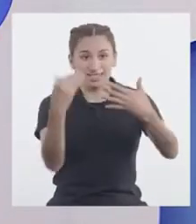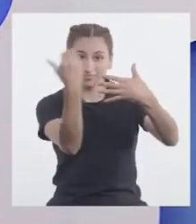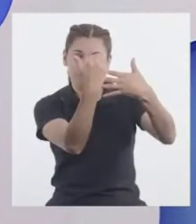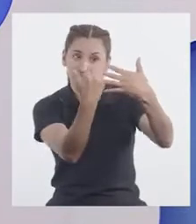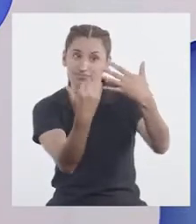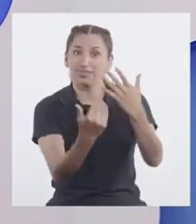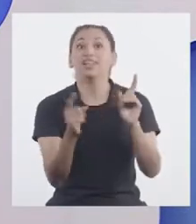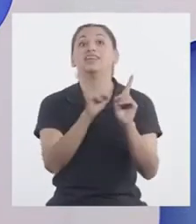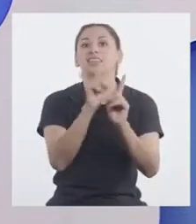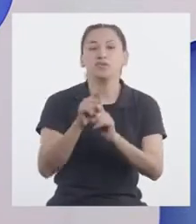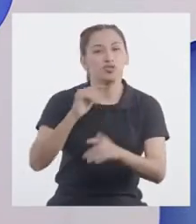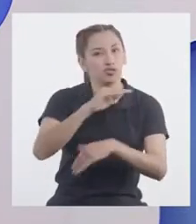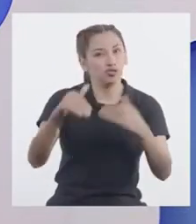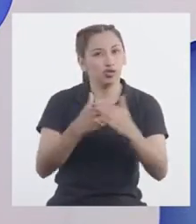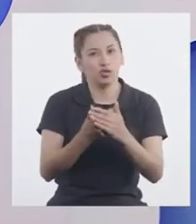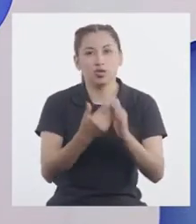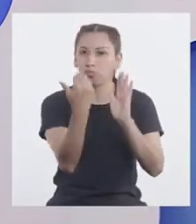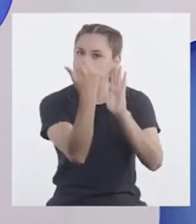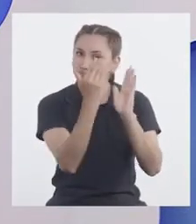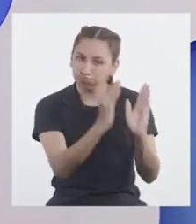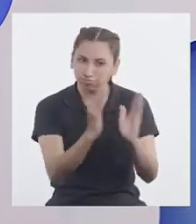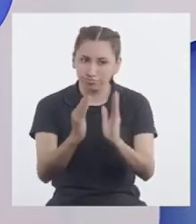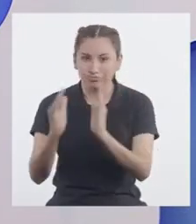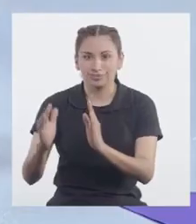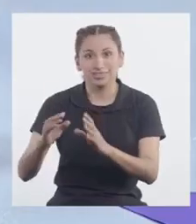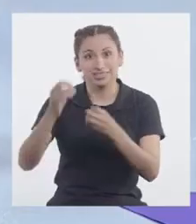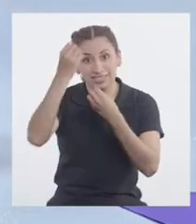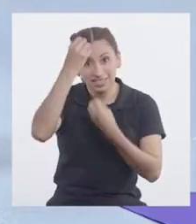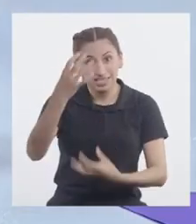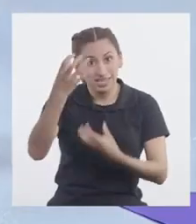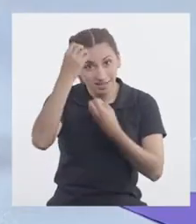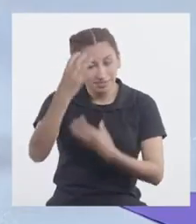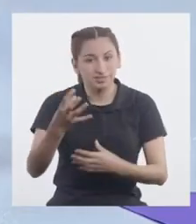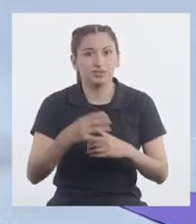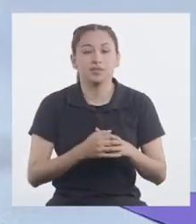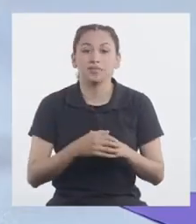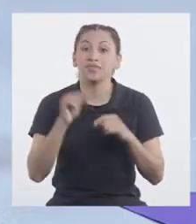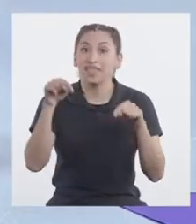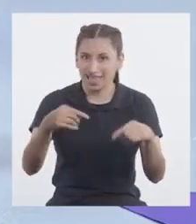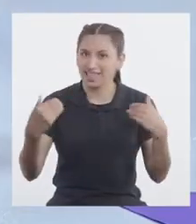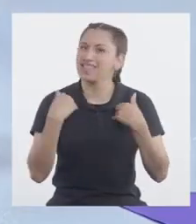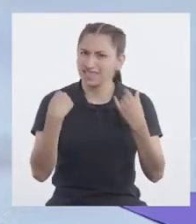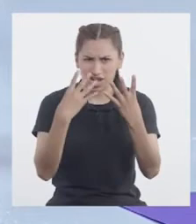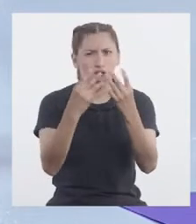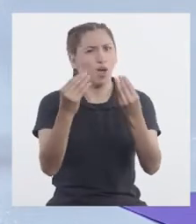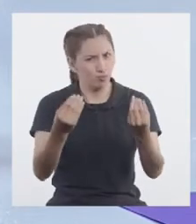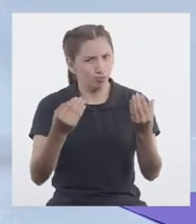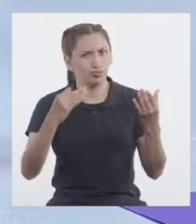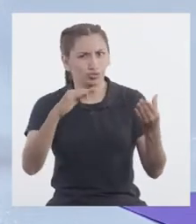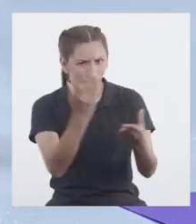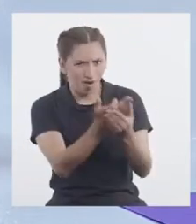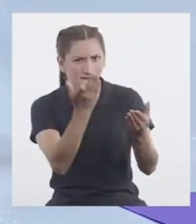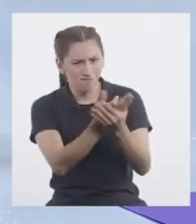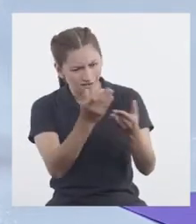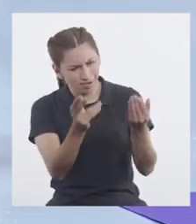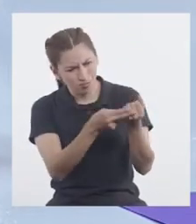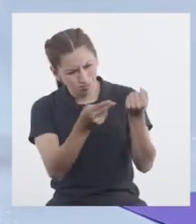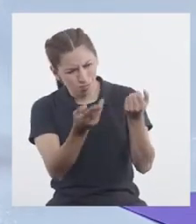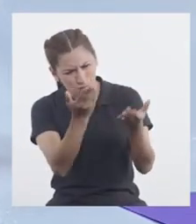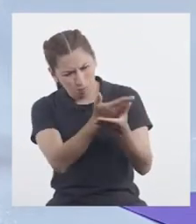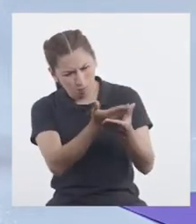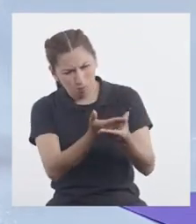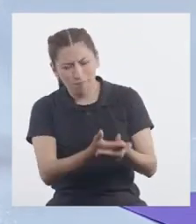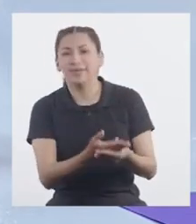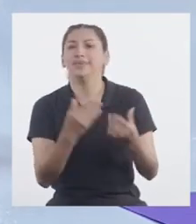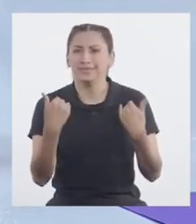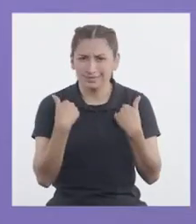de haber realizado todo el proceso de investigación y reflexión. Tenemos un buen material de investigación en los apuntes de Mario y Yang.